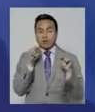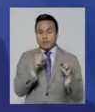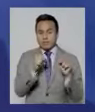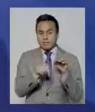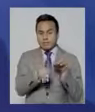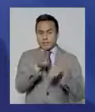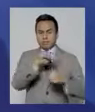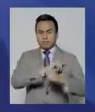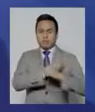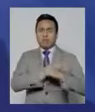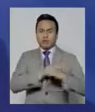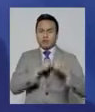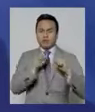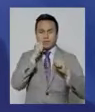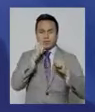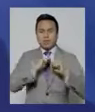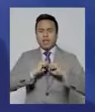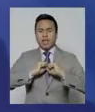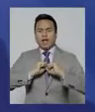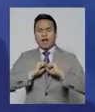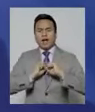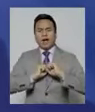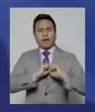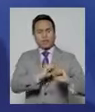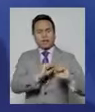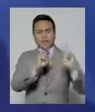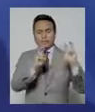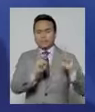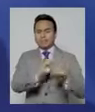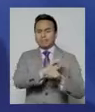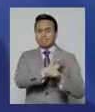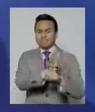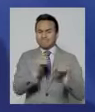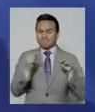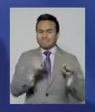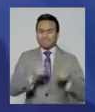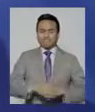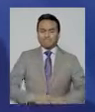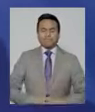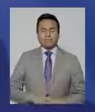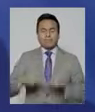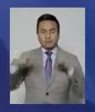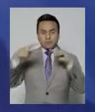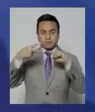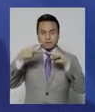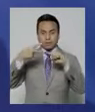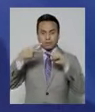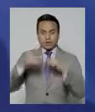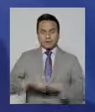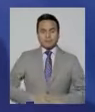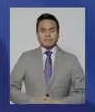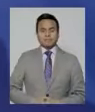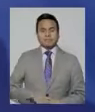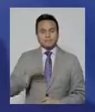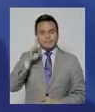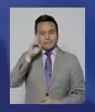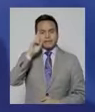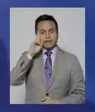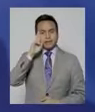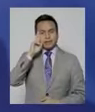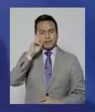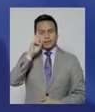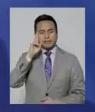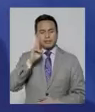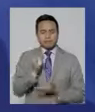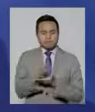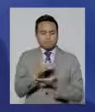y más poderosa para atacar a este coronavirus. En segundo lugar, recordar que